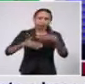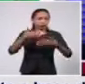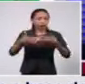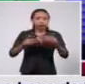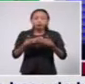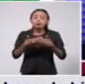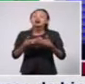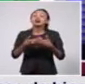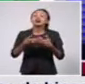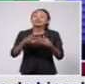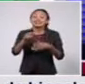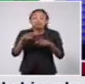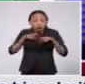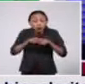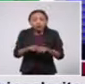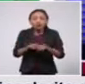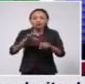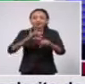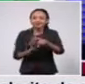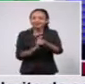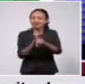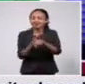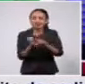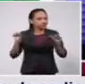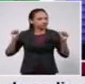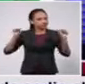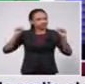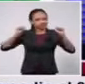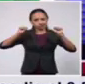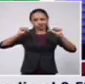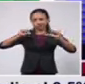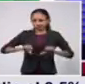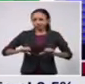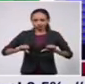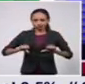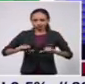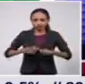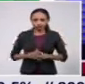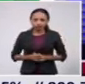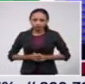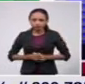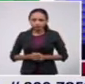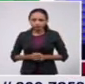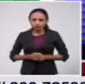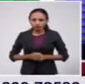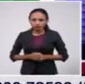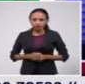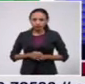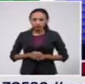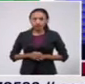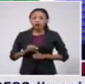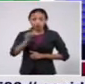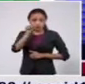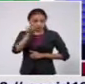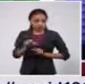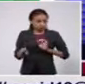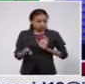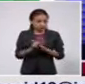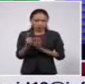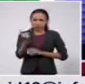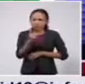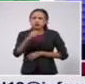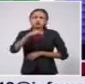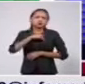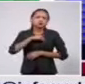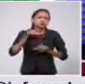mal pronóstico cuando se adquiere la COVID. Comenzó inicialmente con